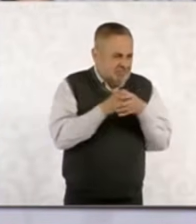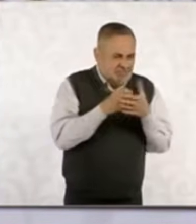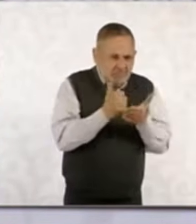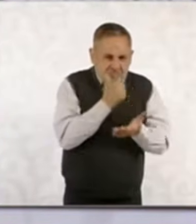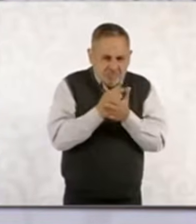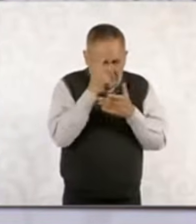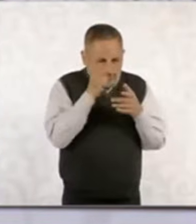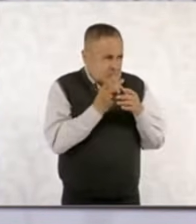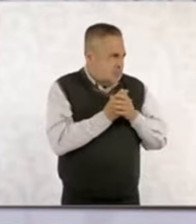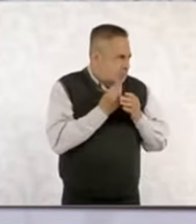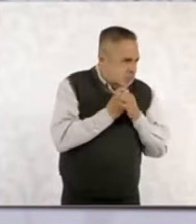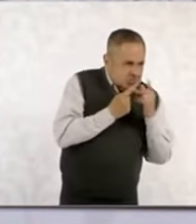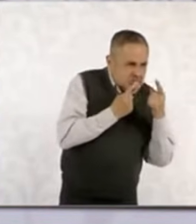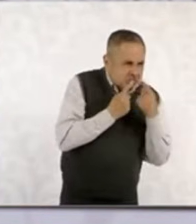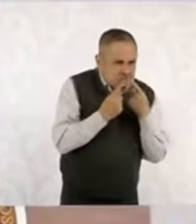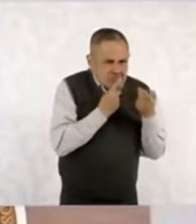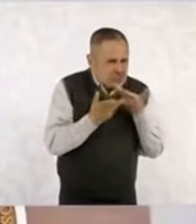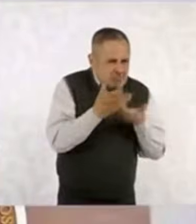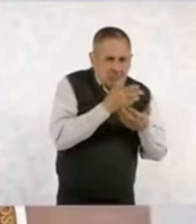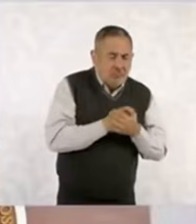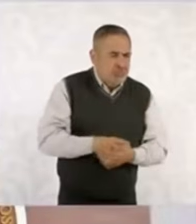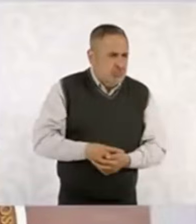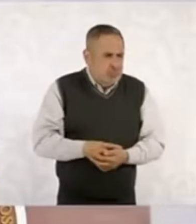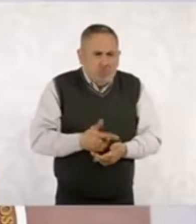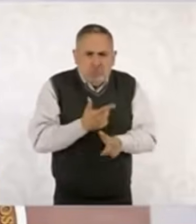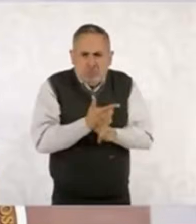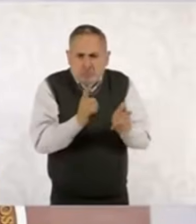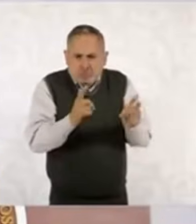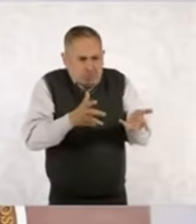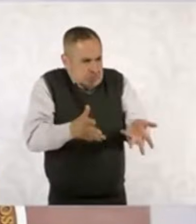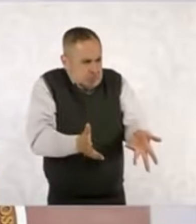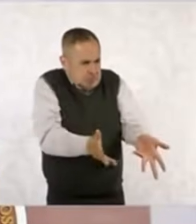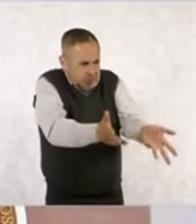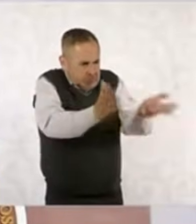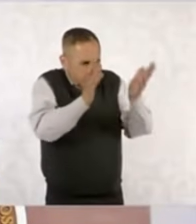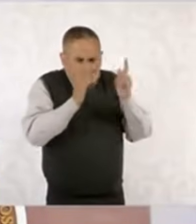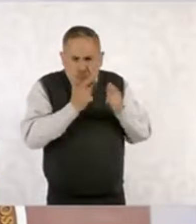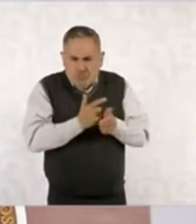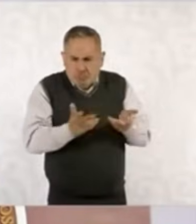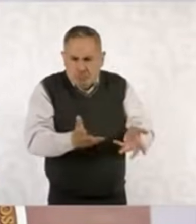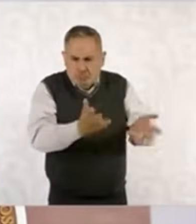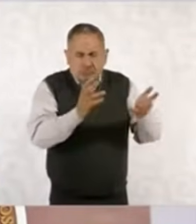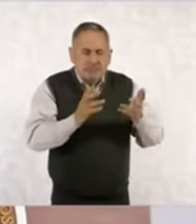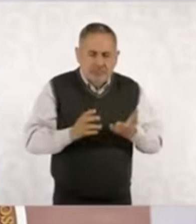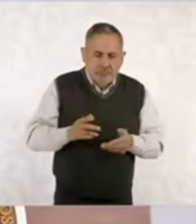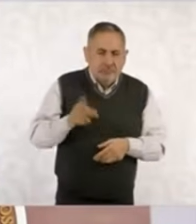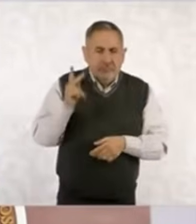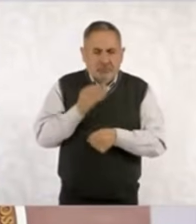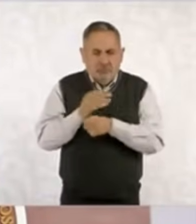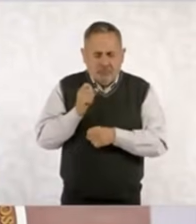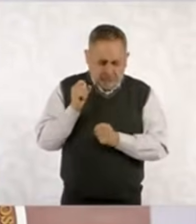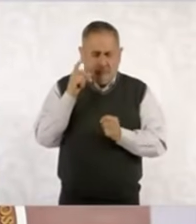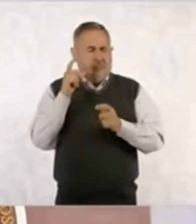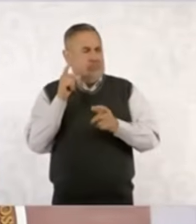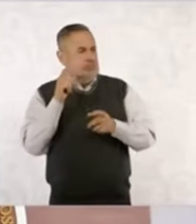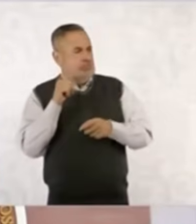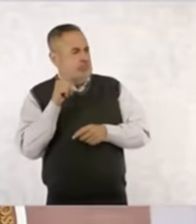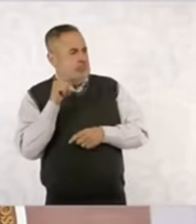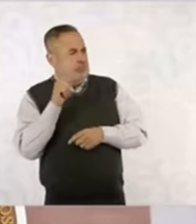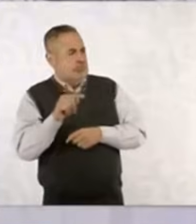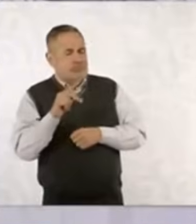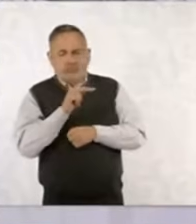libremente. Se permitió que se desarrollara. Entonces llama la atención